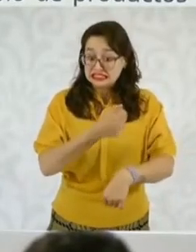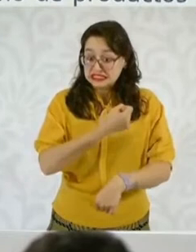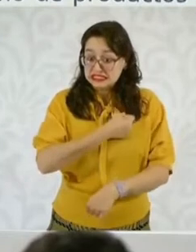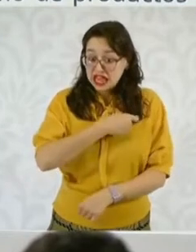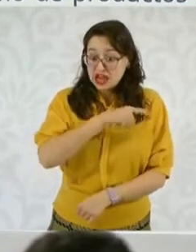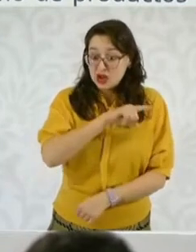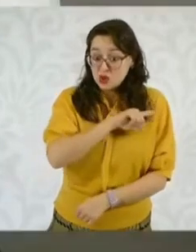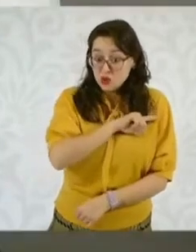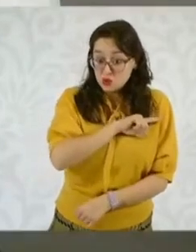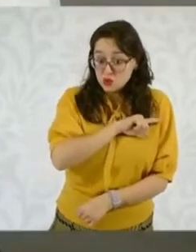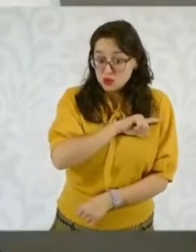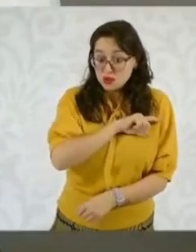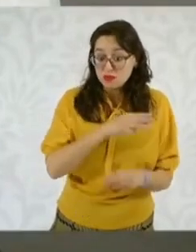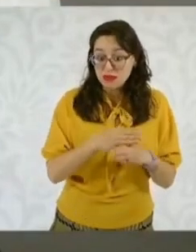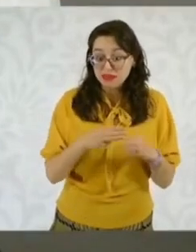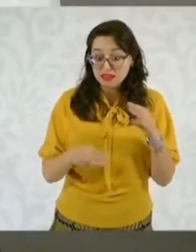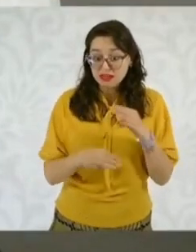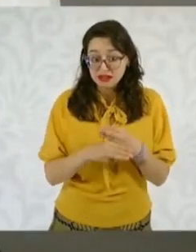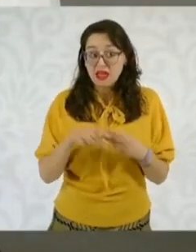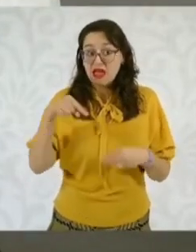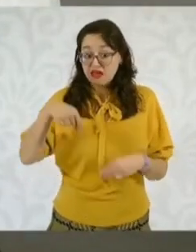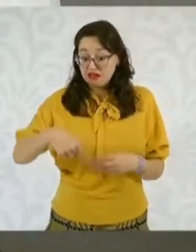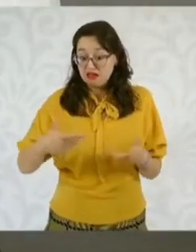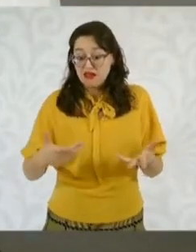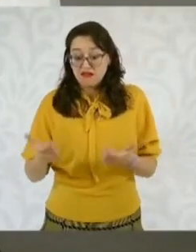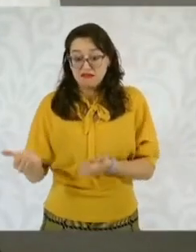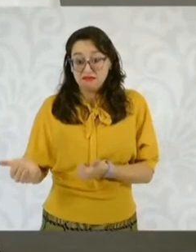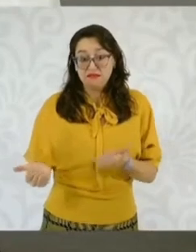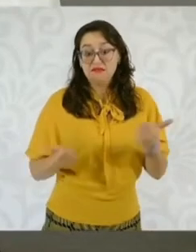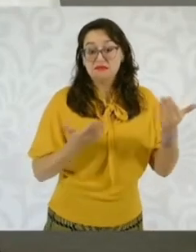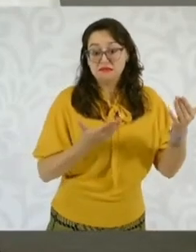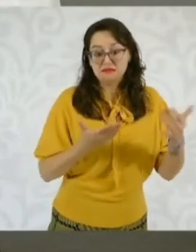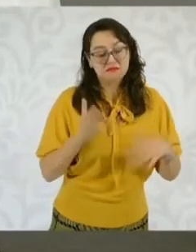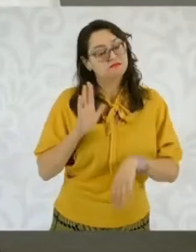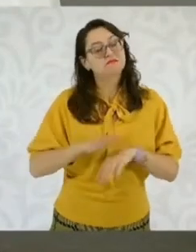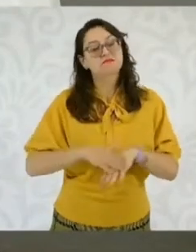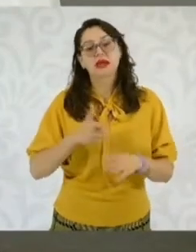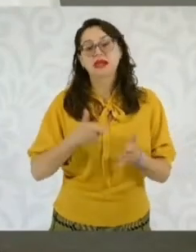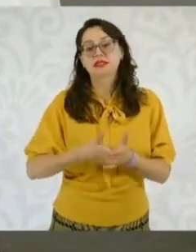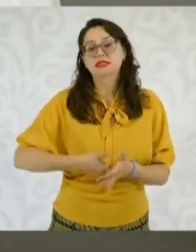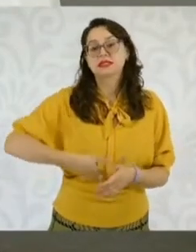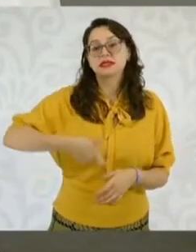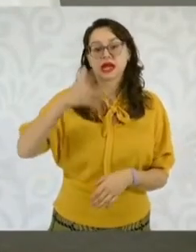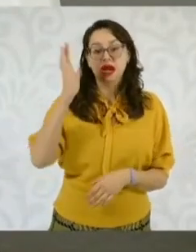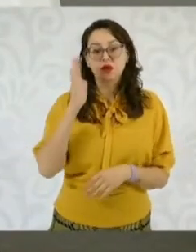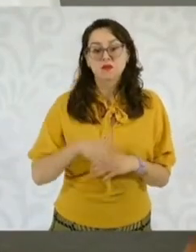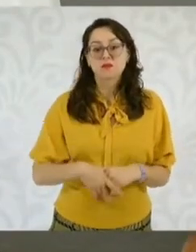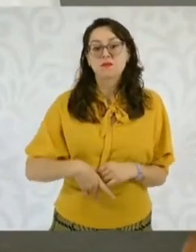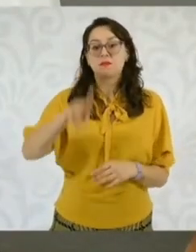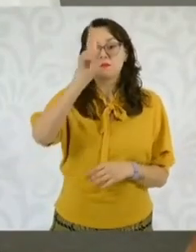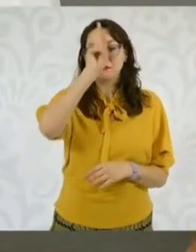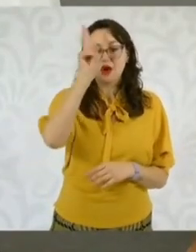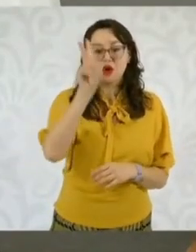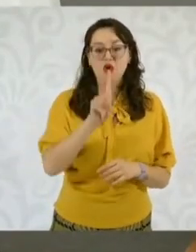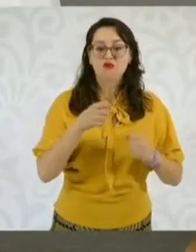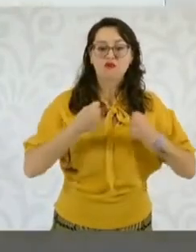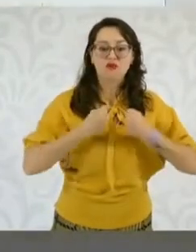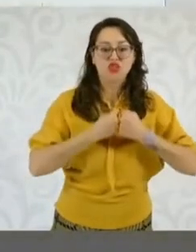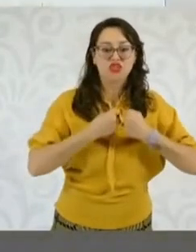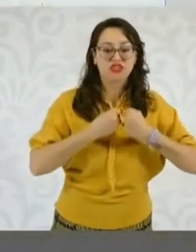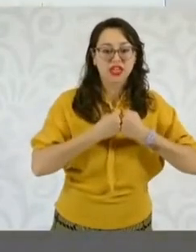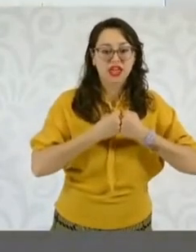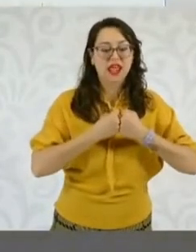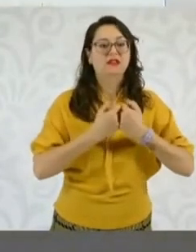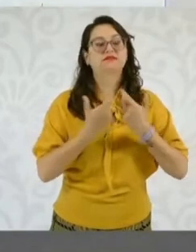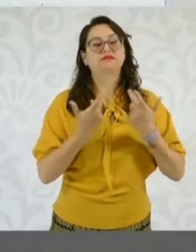aquí. Y este impacto se va a hacer mayor en estados fronterizos y ciudades con alto consumo de productos